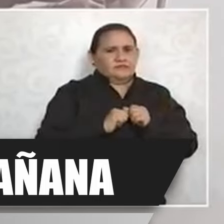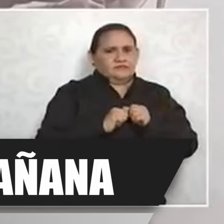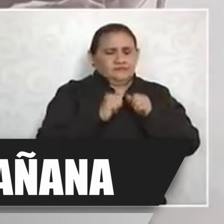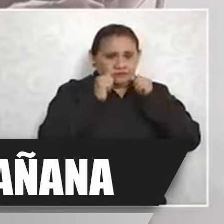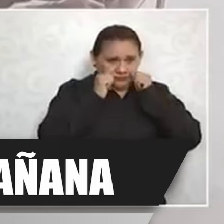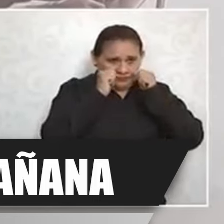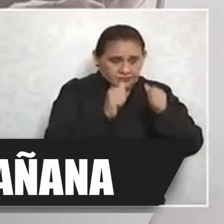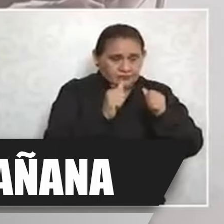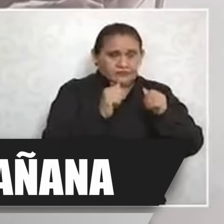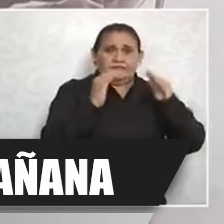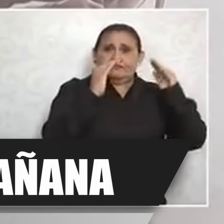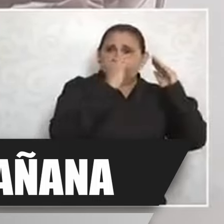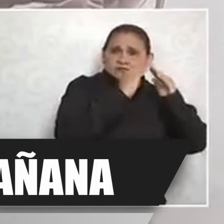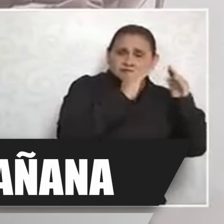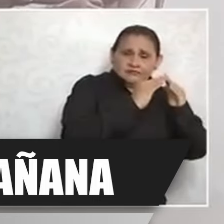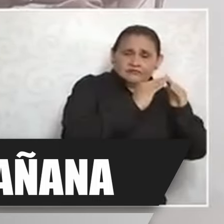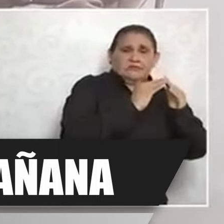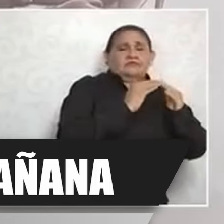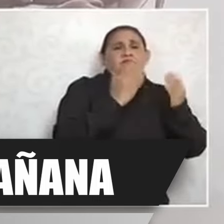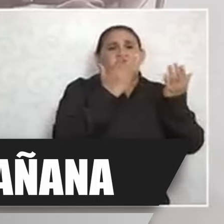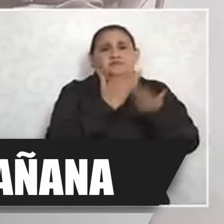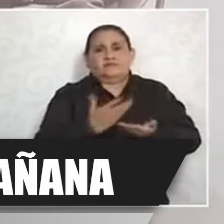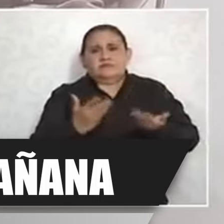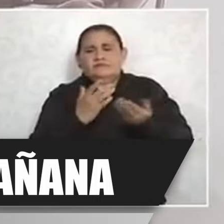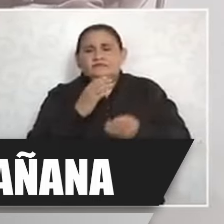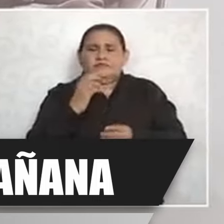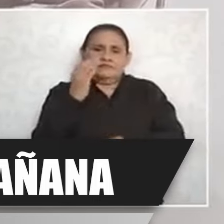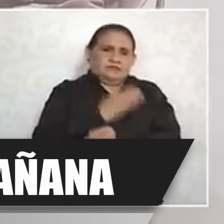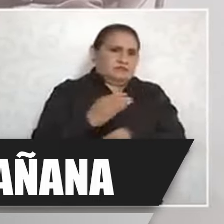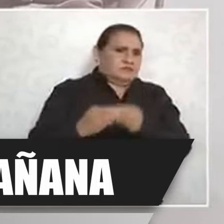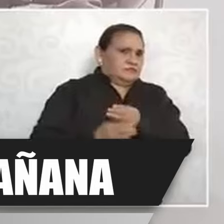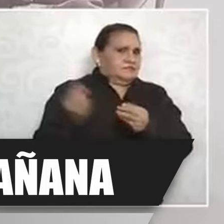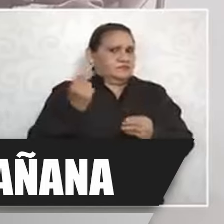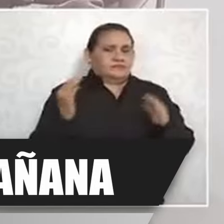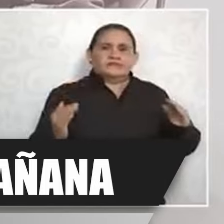esté limpia, que se haga el quehacer, todo eso.